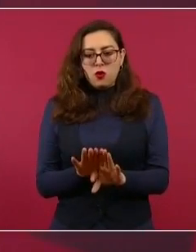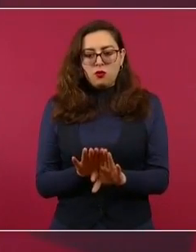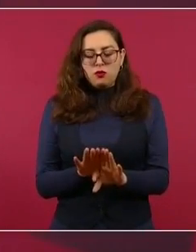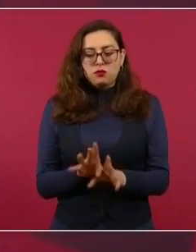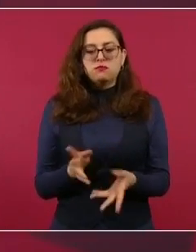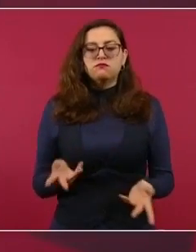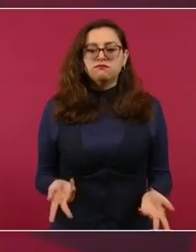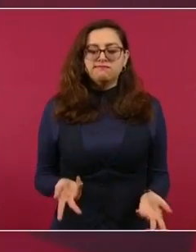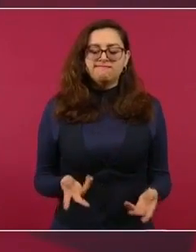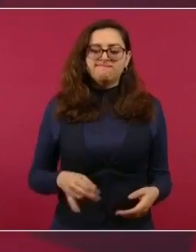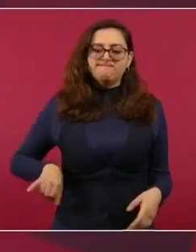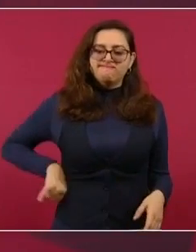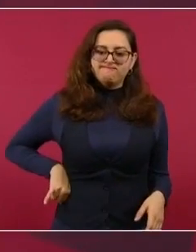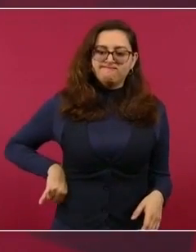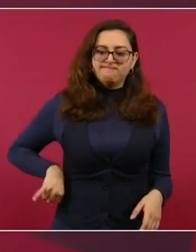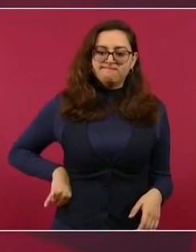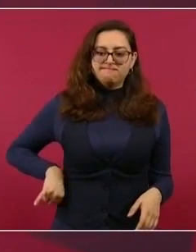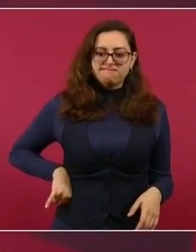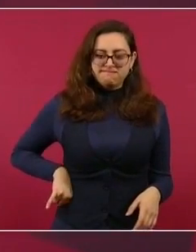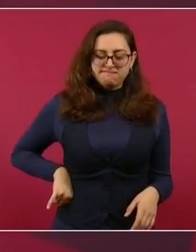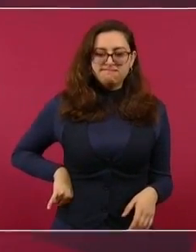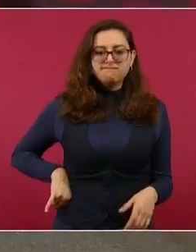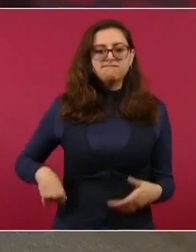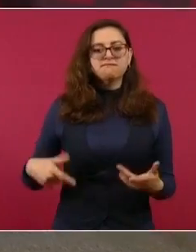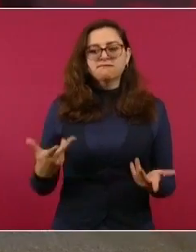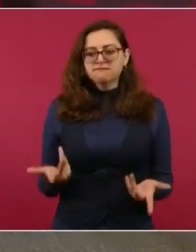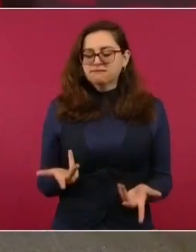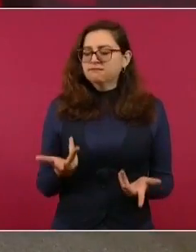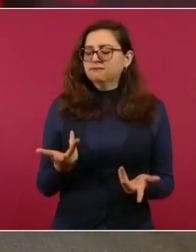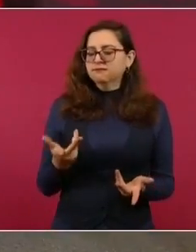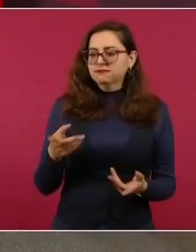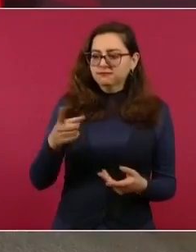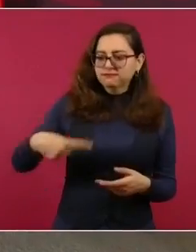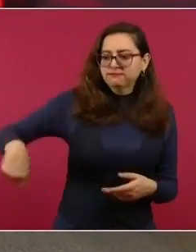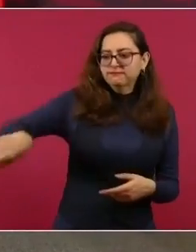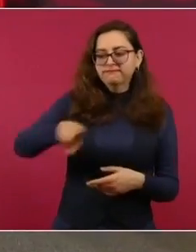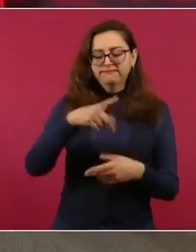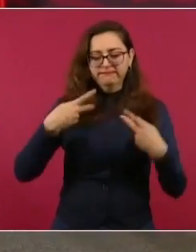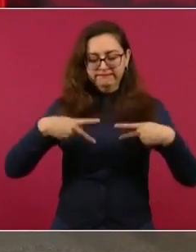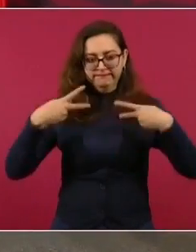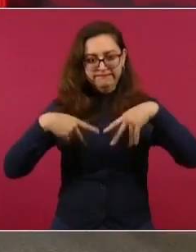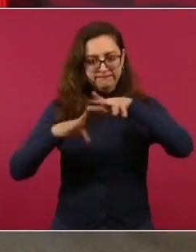interés de que no haya persecución de que no haya